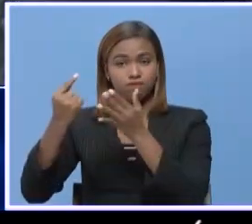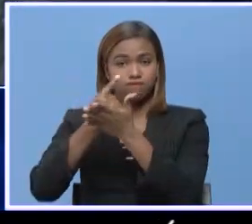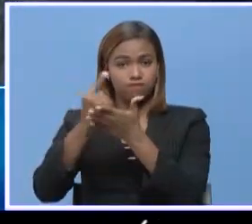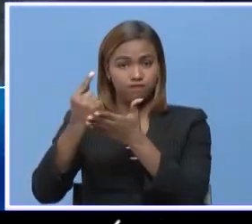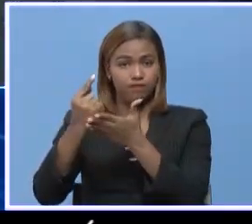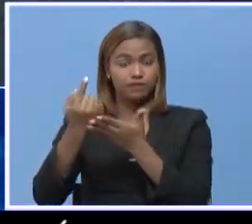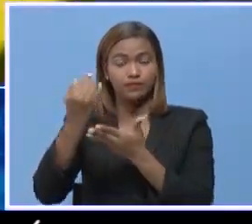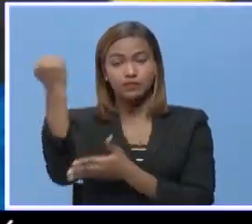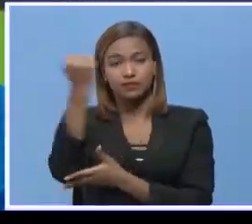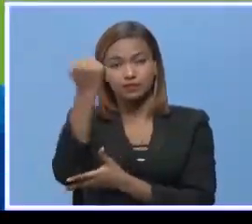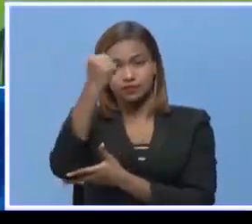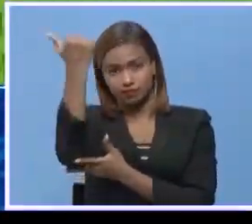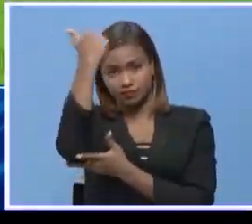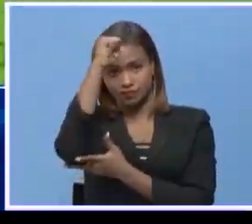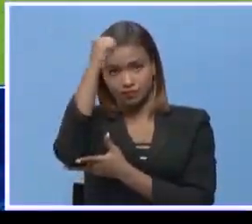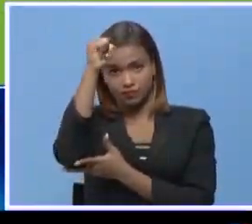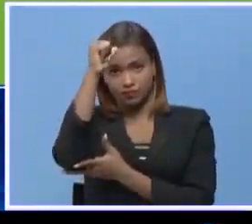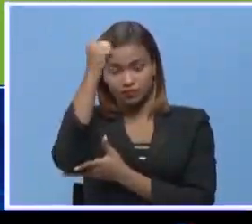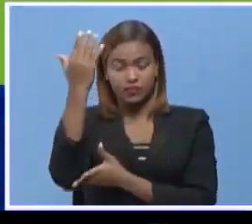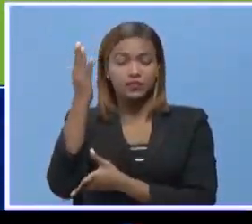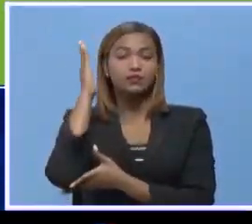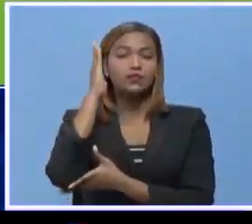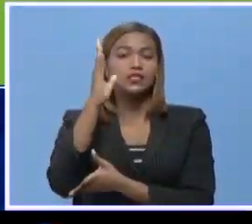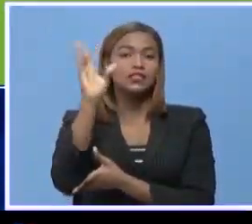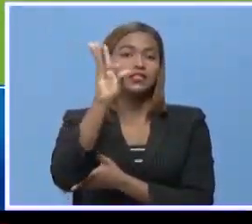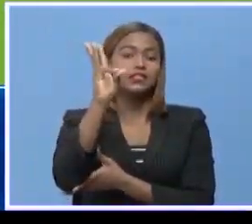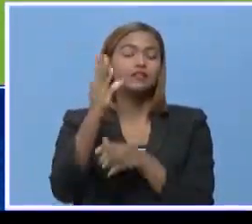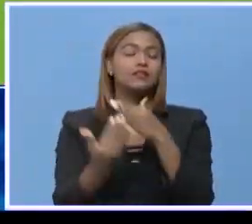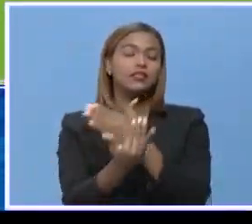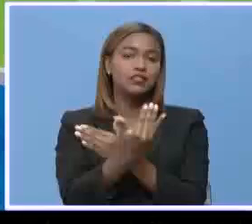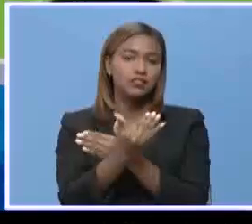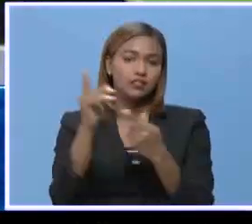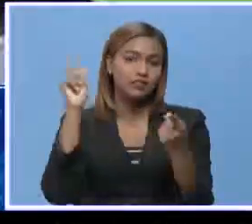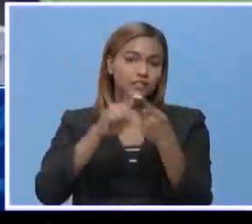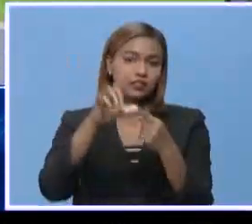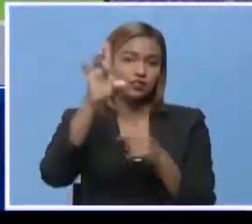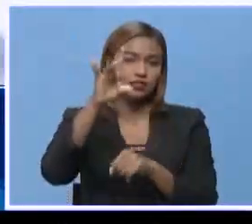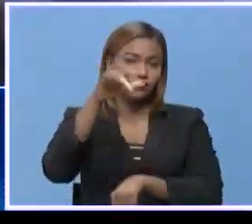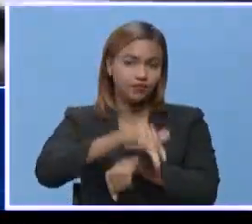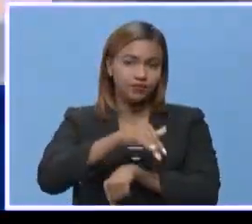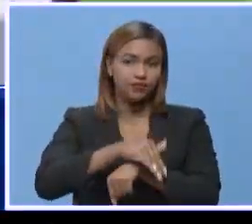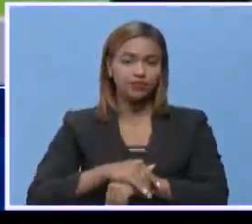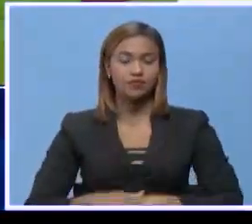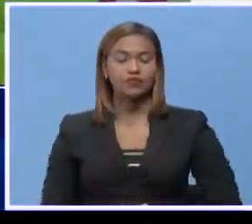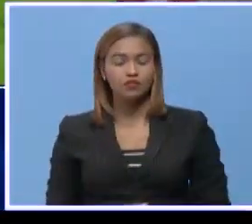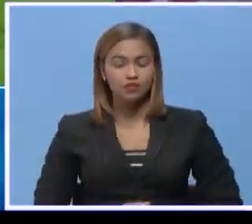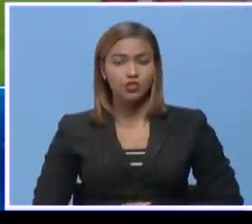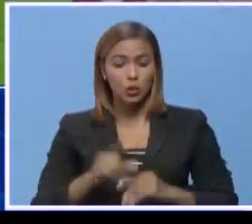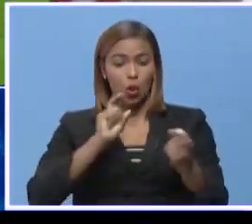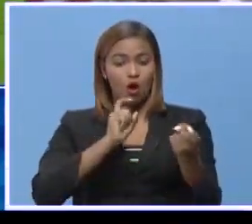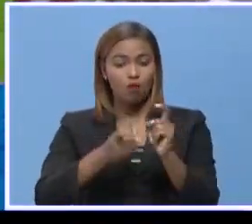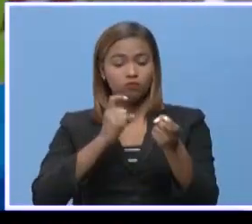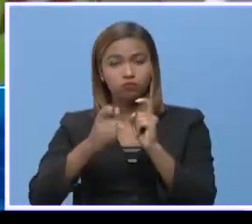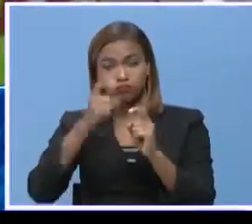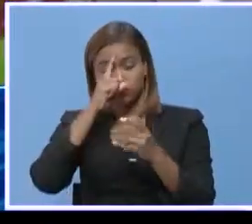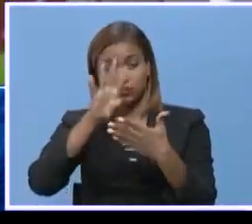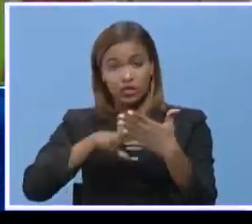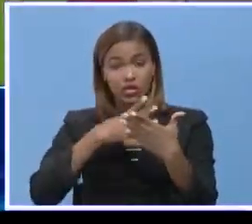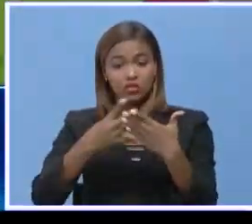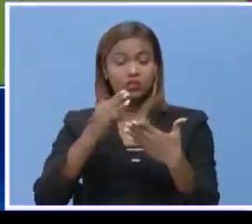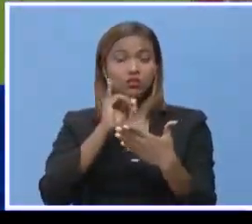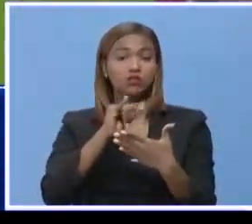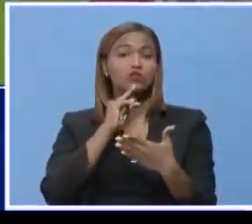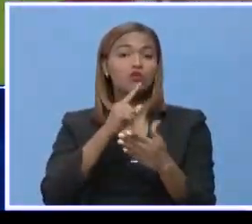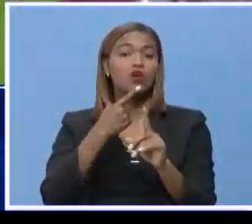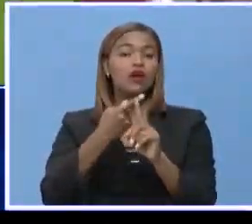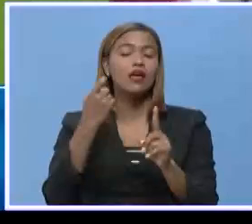semana, sábados y domingos, será de 6 de la mañana a 8 de la noche. Los cambios en el horario son en virtud